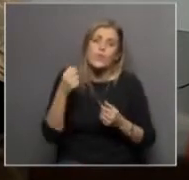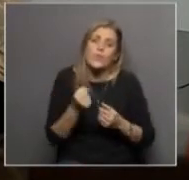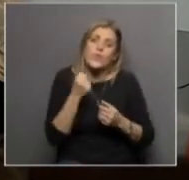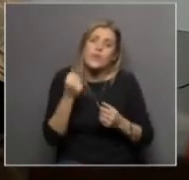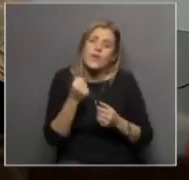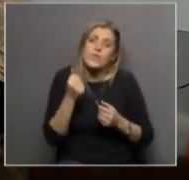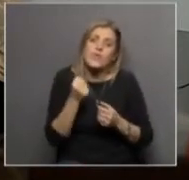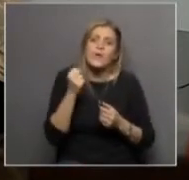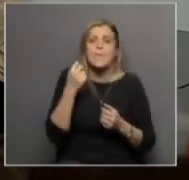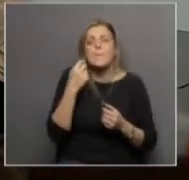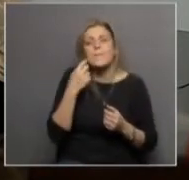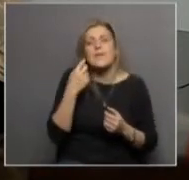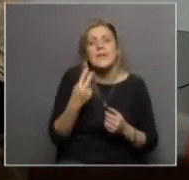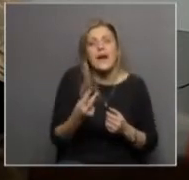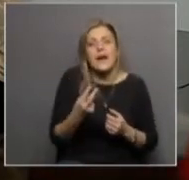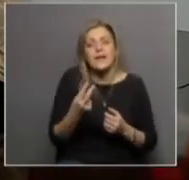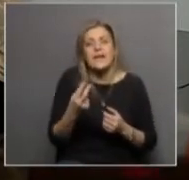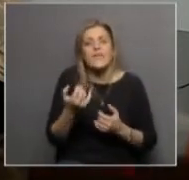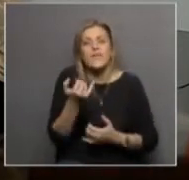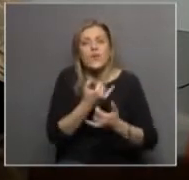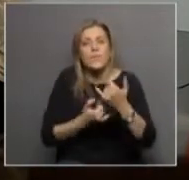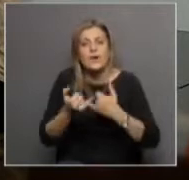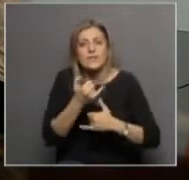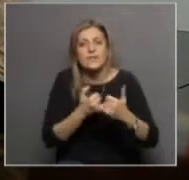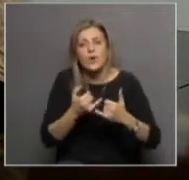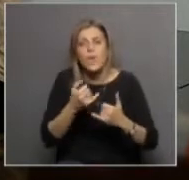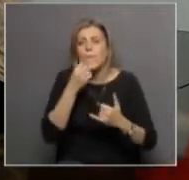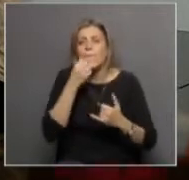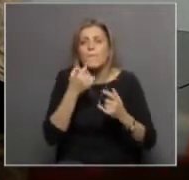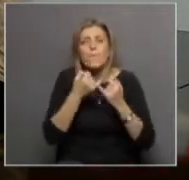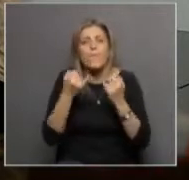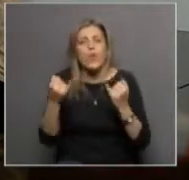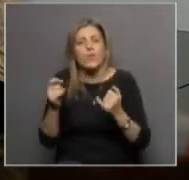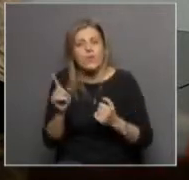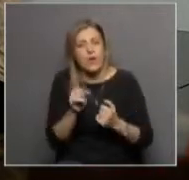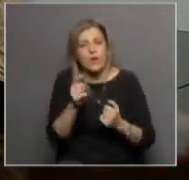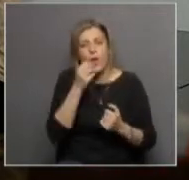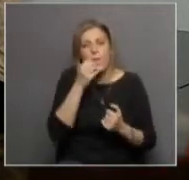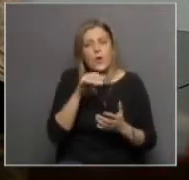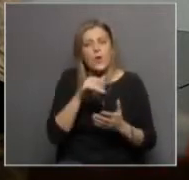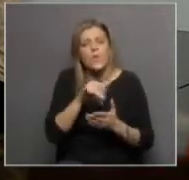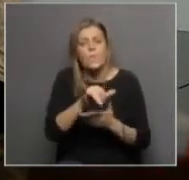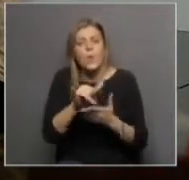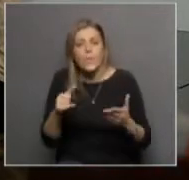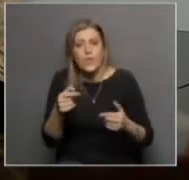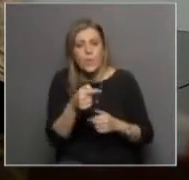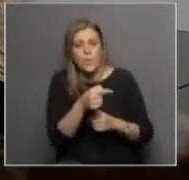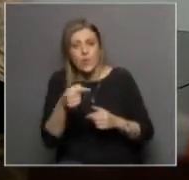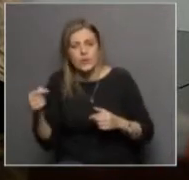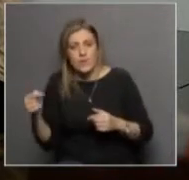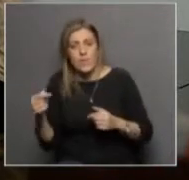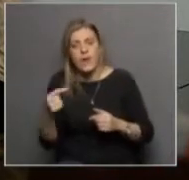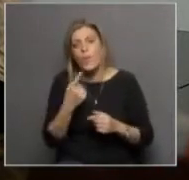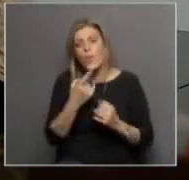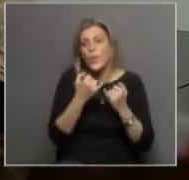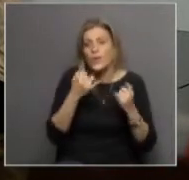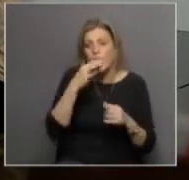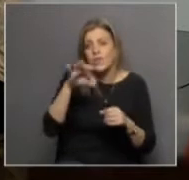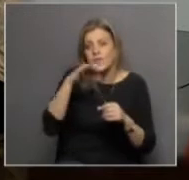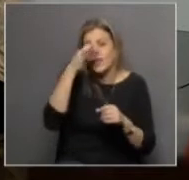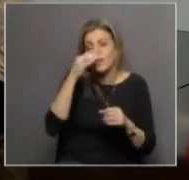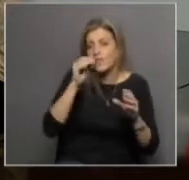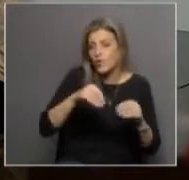los números con promedios semanales, porque hay variaciones de testeos intrasemana y de reporte